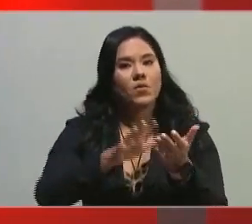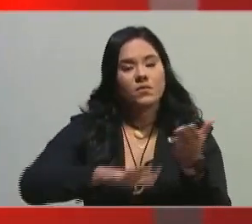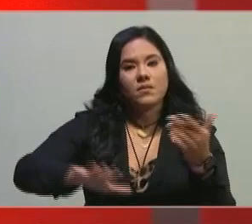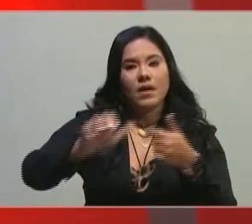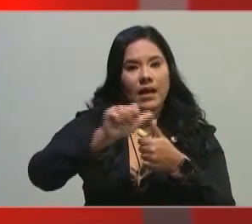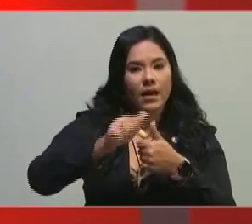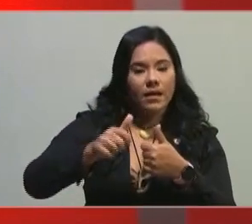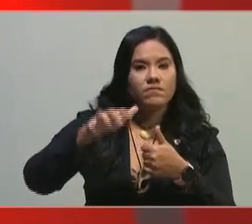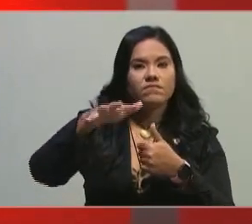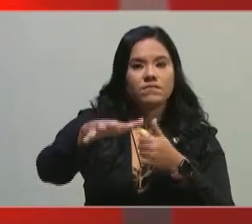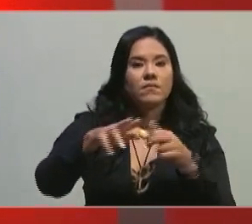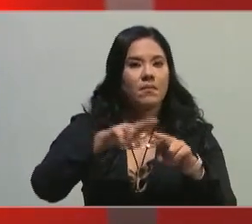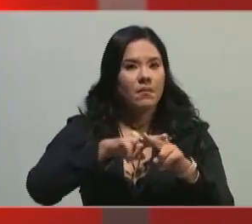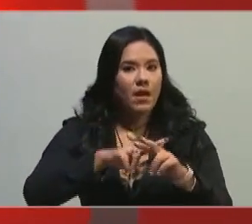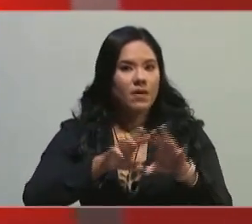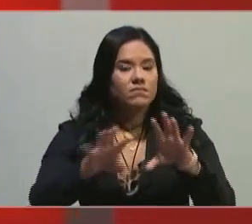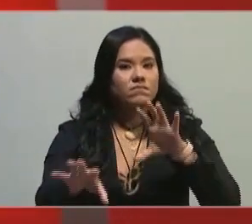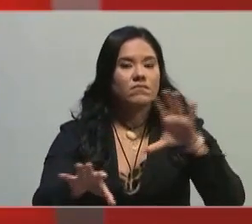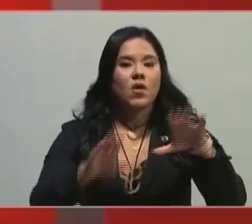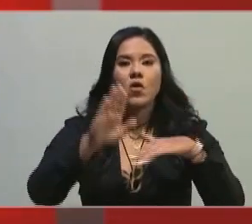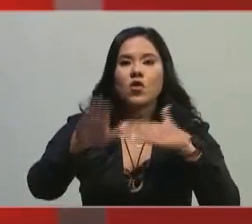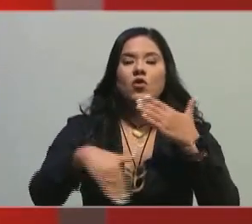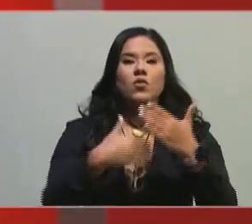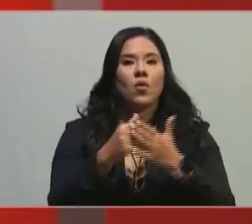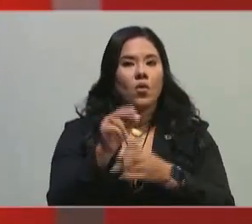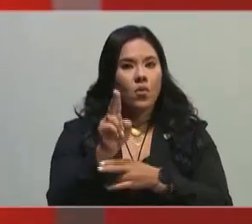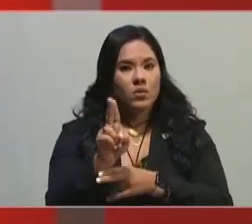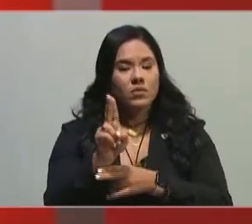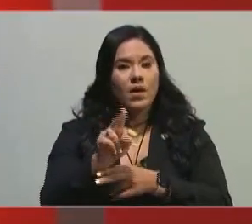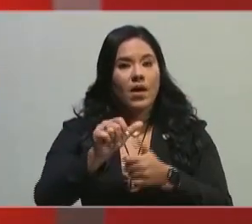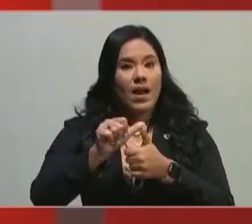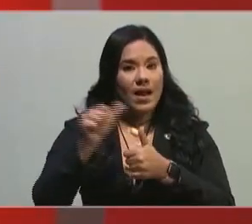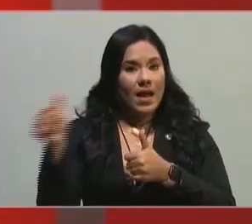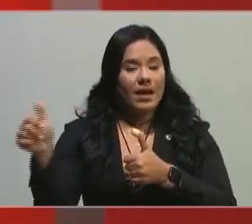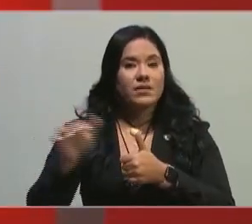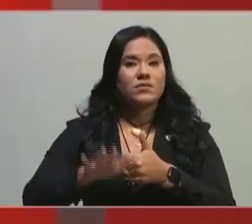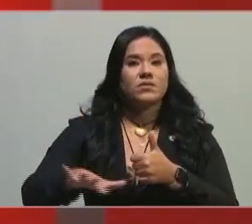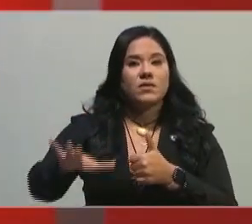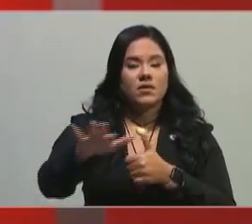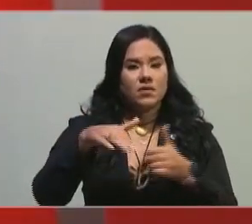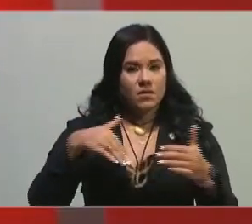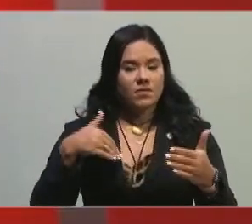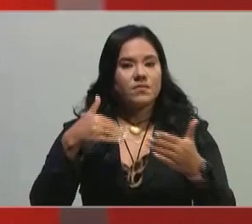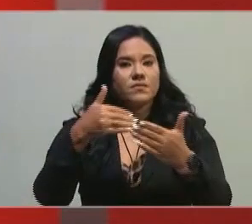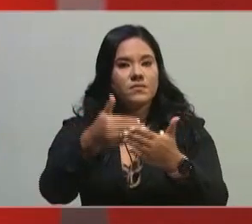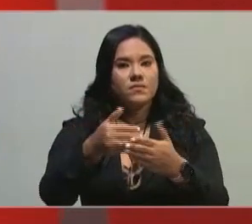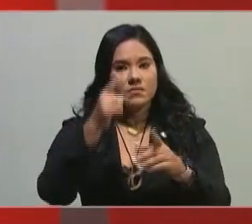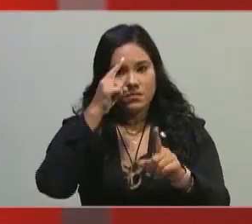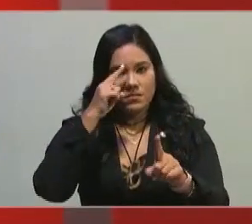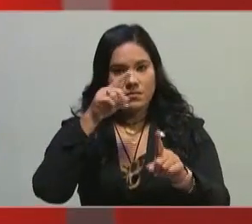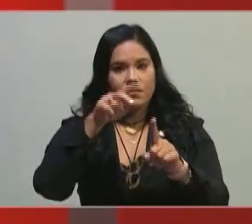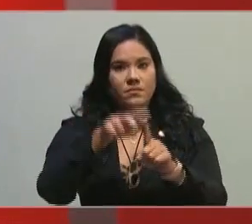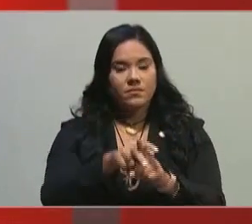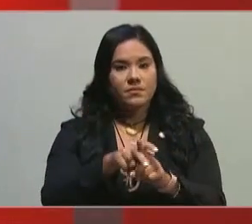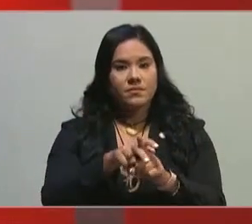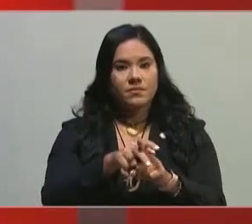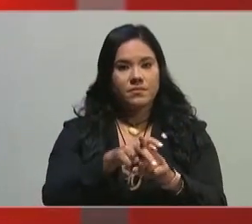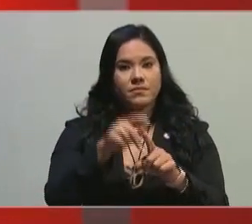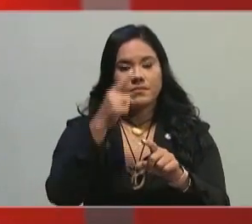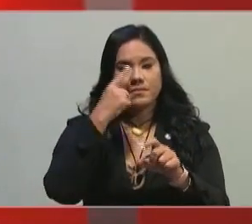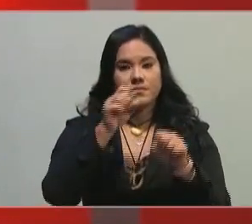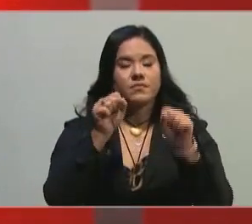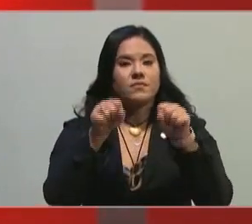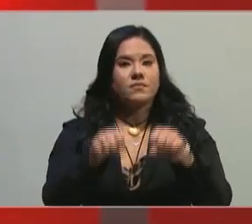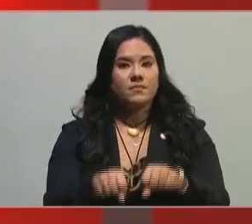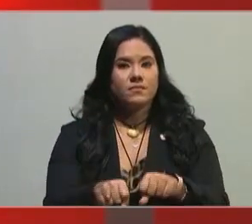significativamente todos los barrios de los alcarrizos llevando soluciones de reparaciones de techo así como